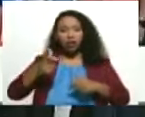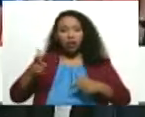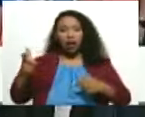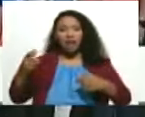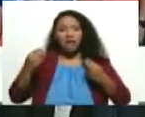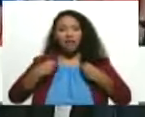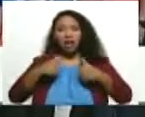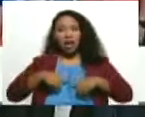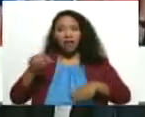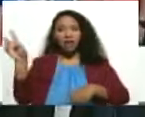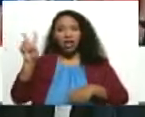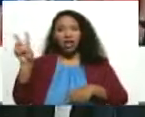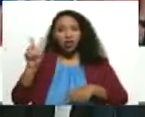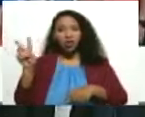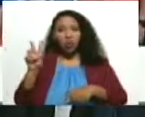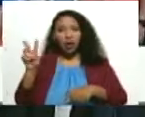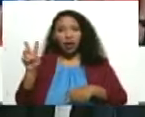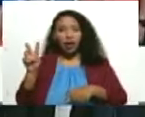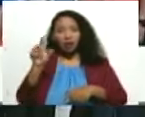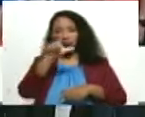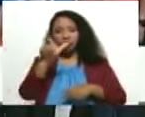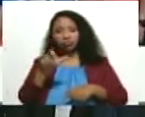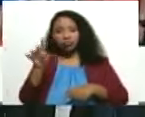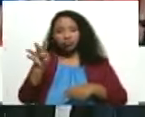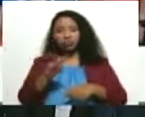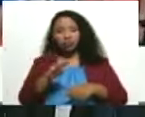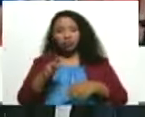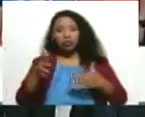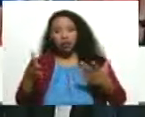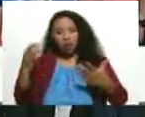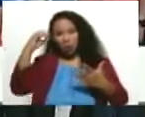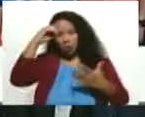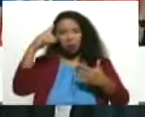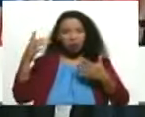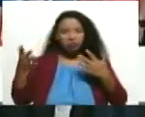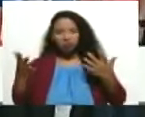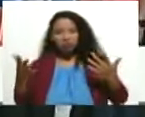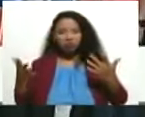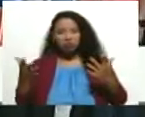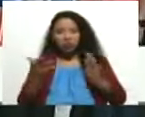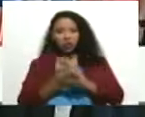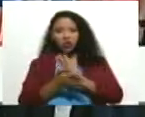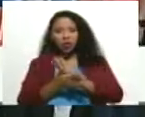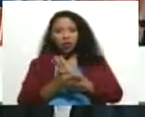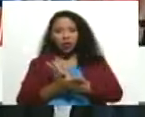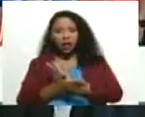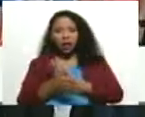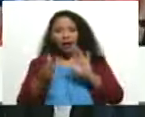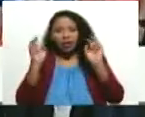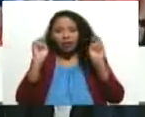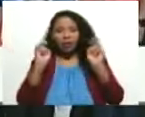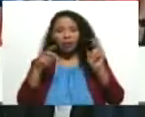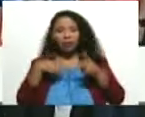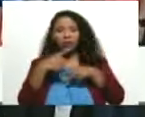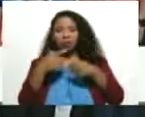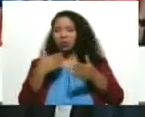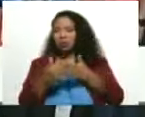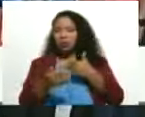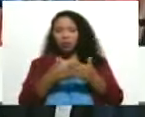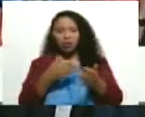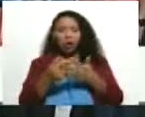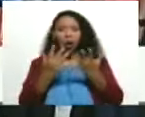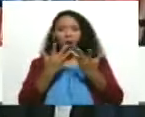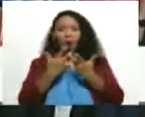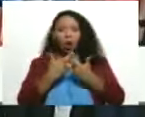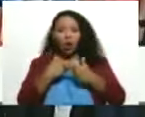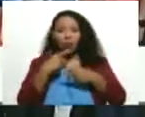todos, independientemente de cuál sea nuestro planteamiento político, independientemente de